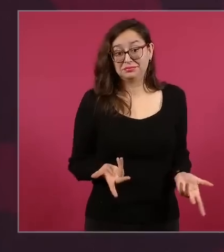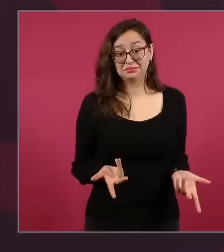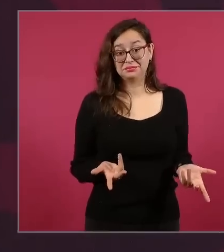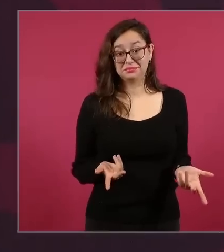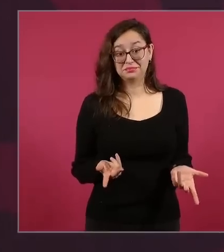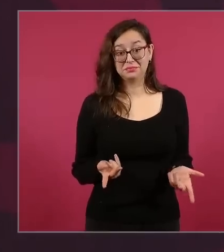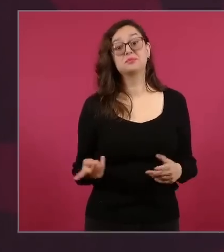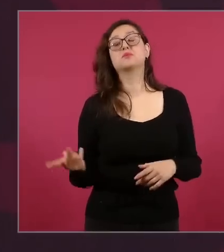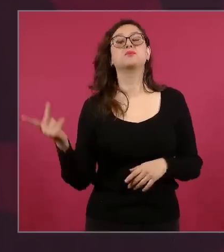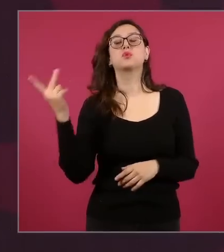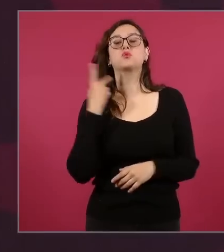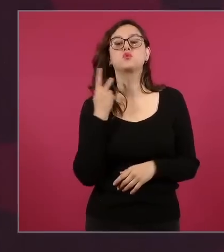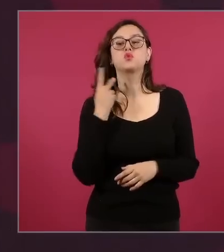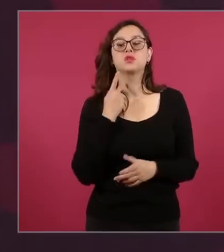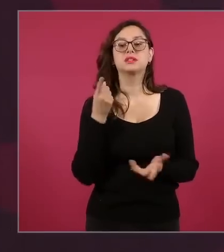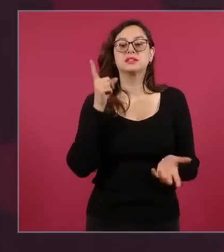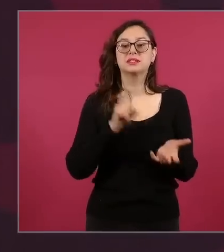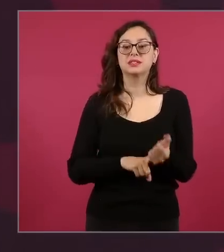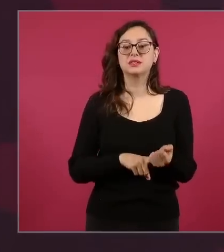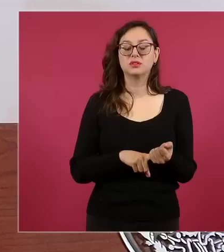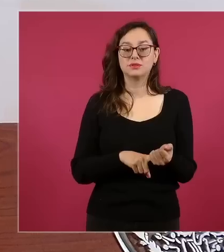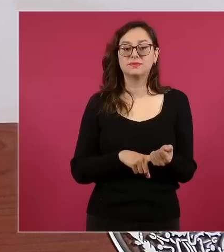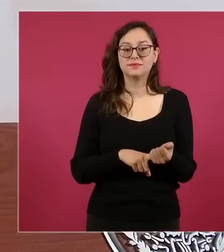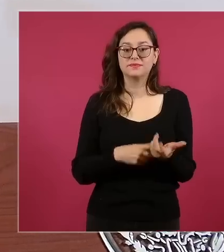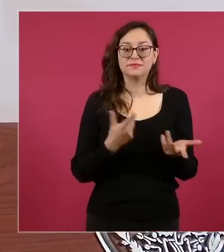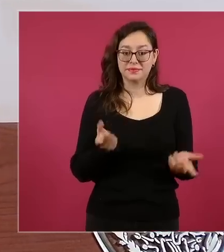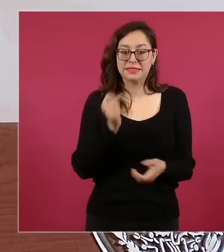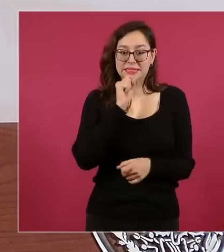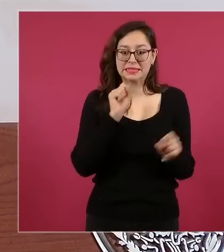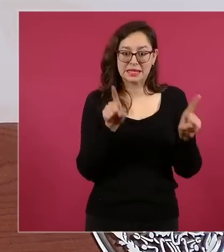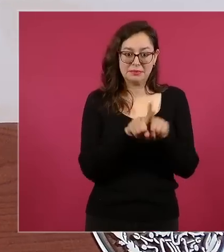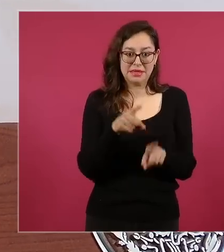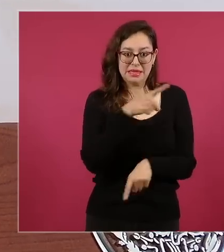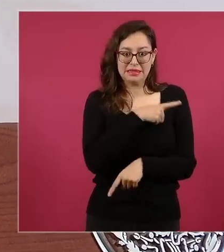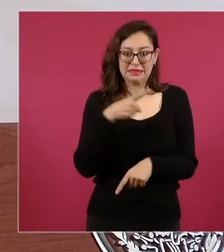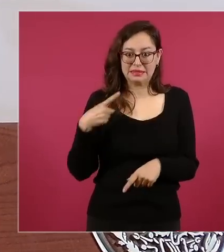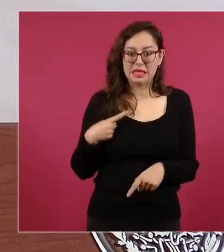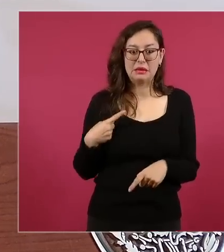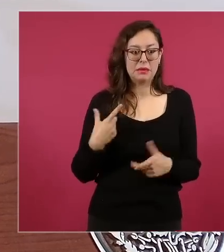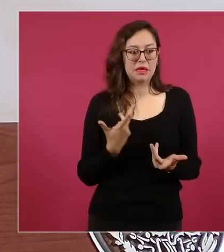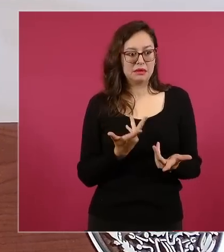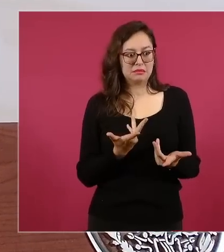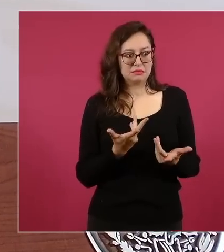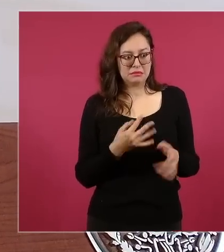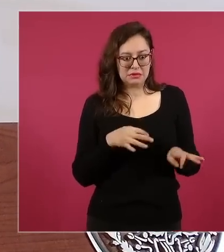pragmatismo, cuentan los resultados.